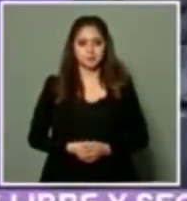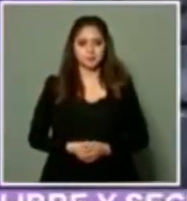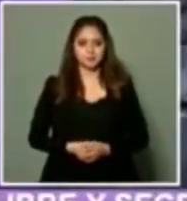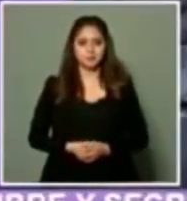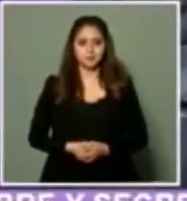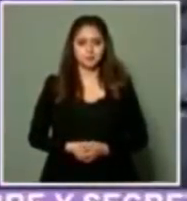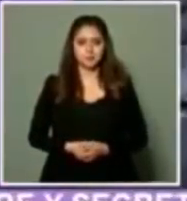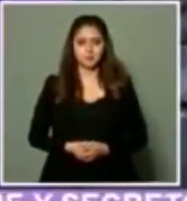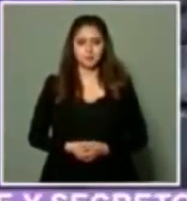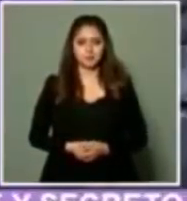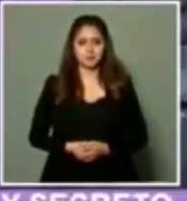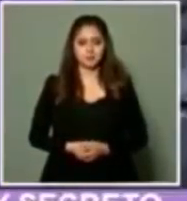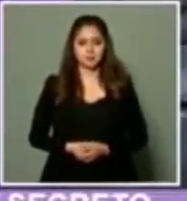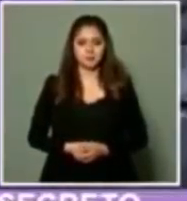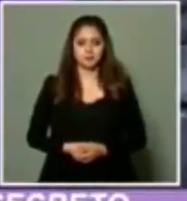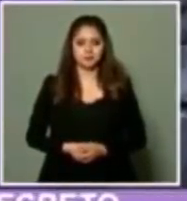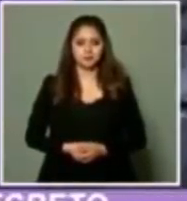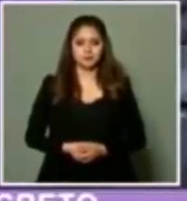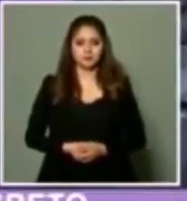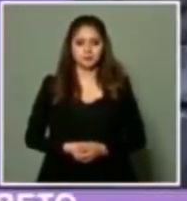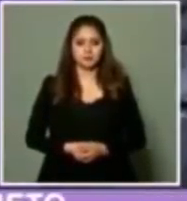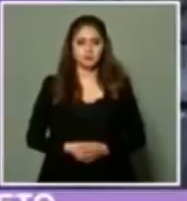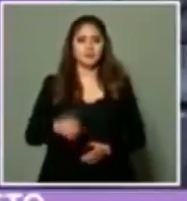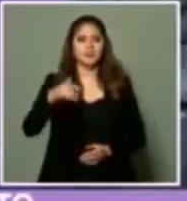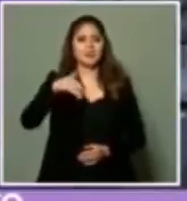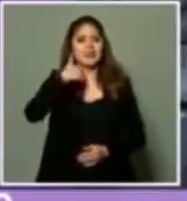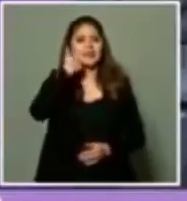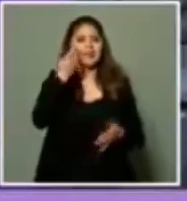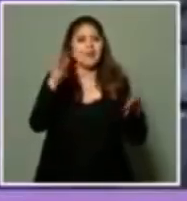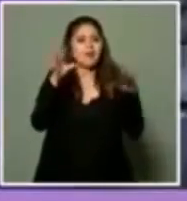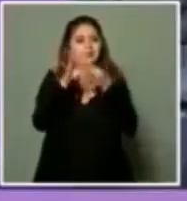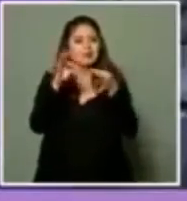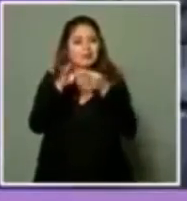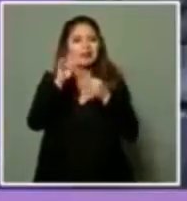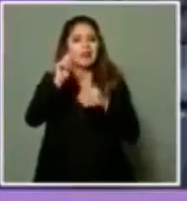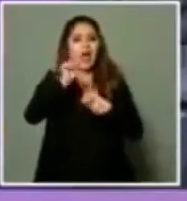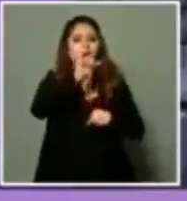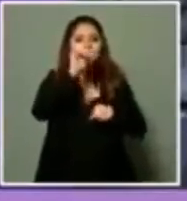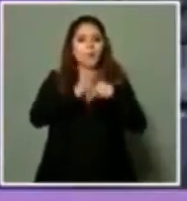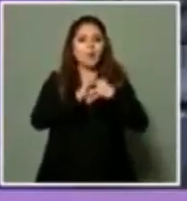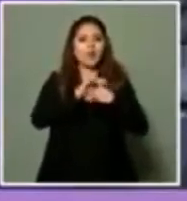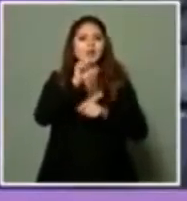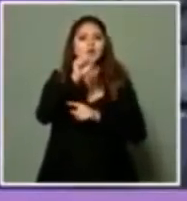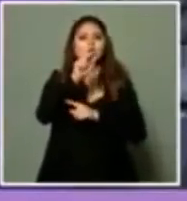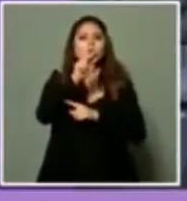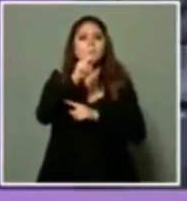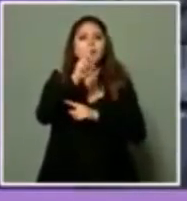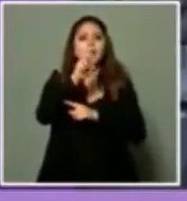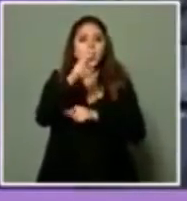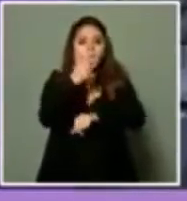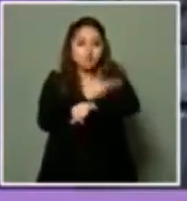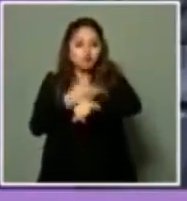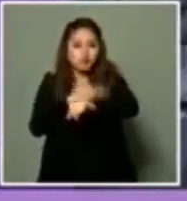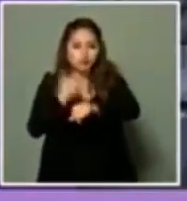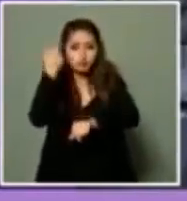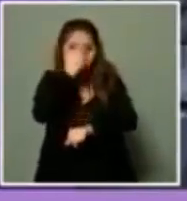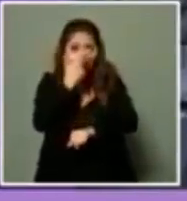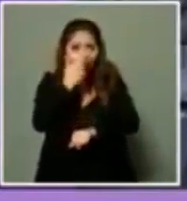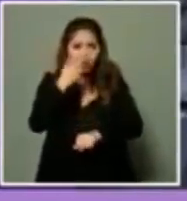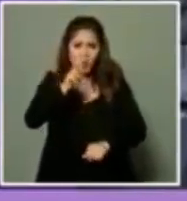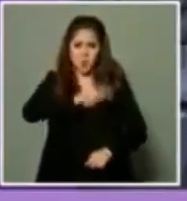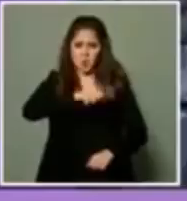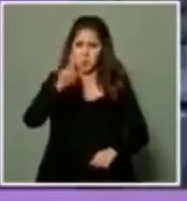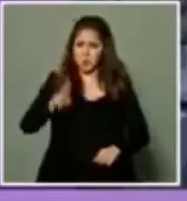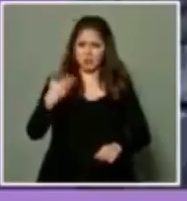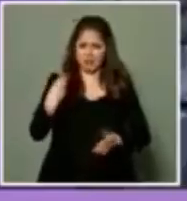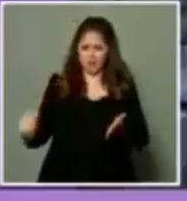Quiero señalar que la Auditoría Superior de la Federación no se me señala en ningún